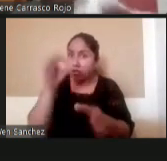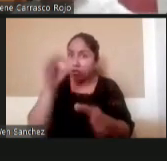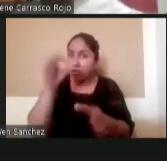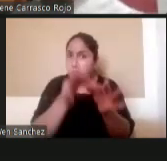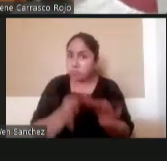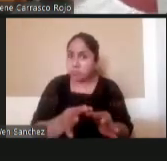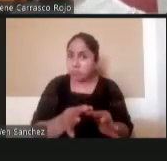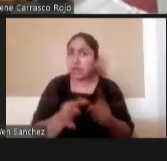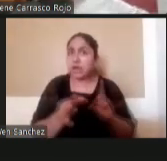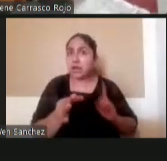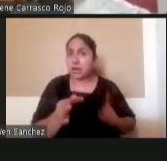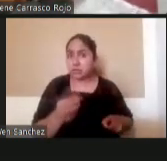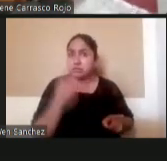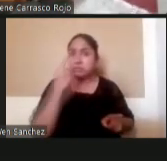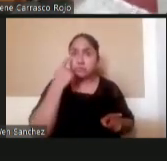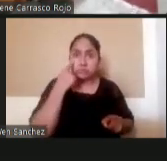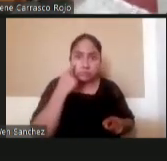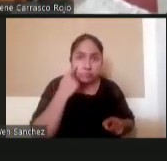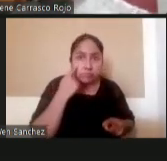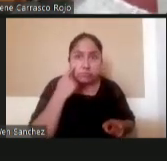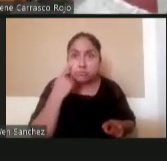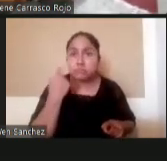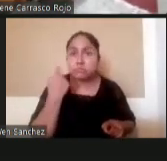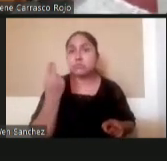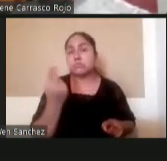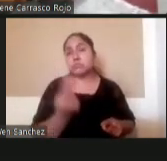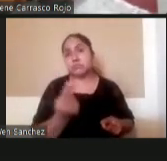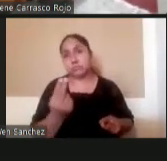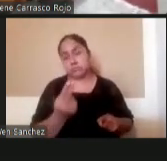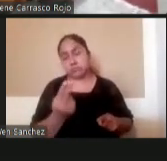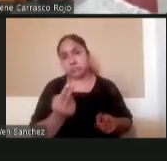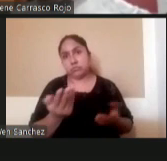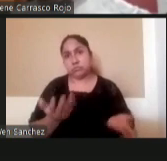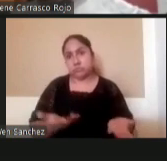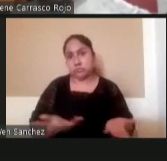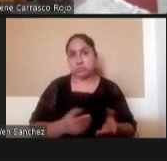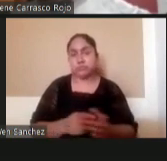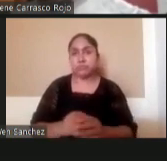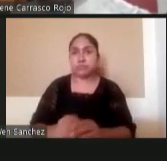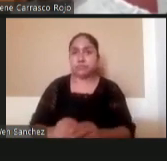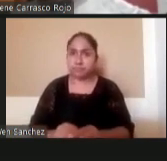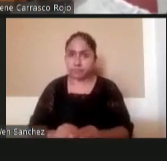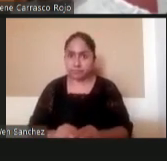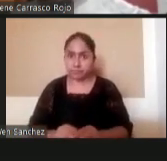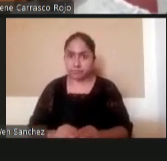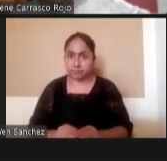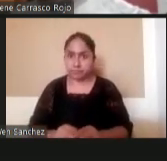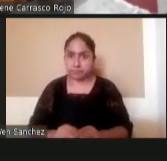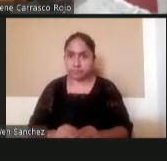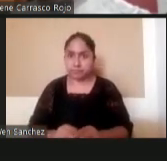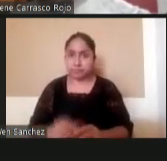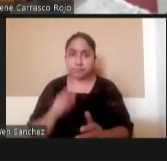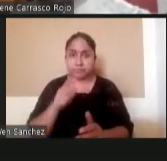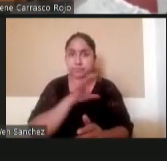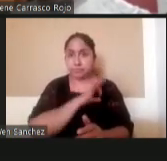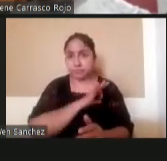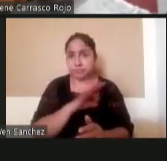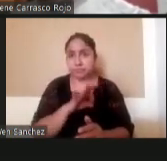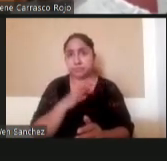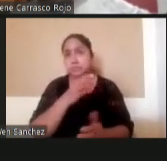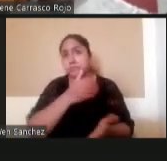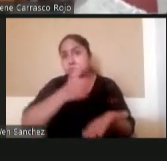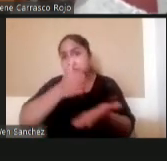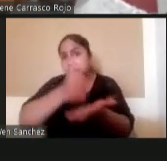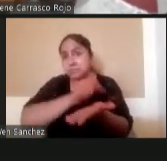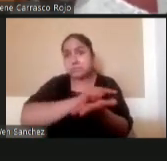verificada en cada una de sus acciones para que lleve a cabo el servicio de la recolección de basura de manera